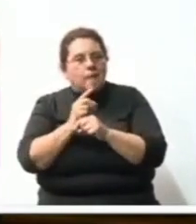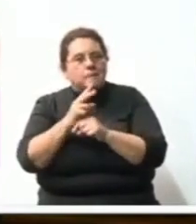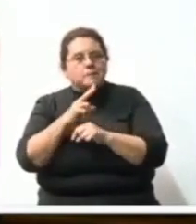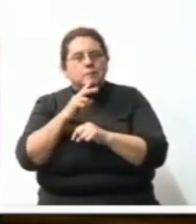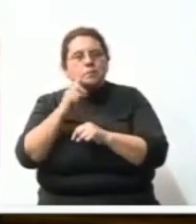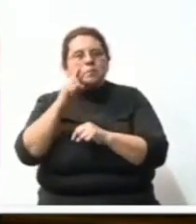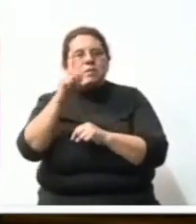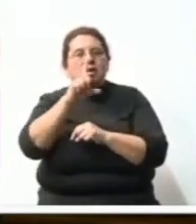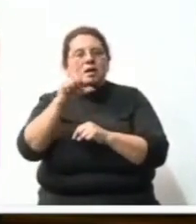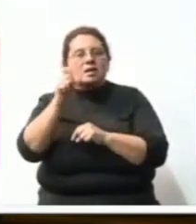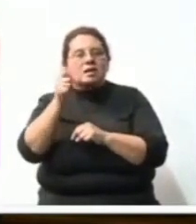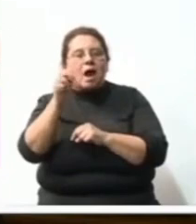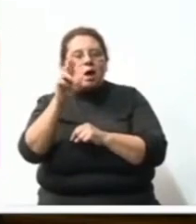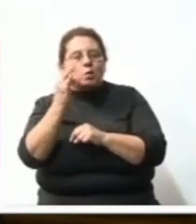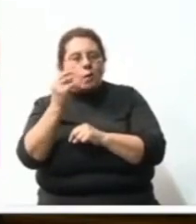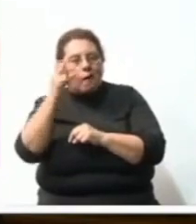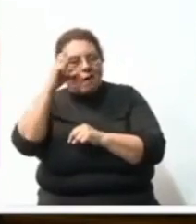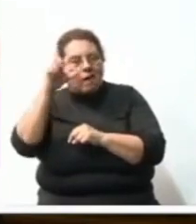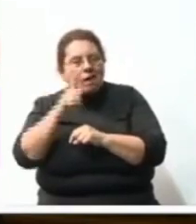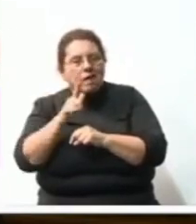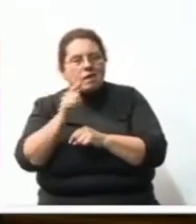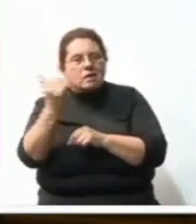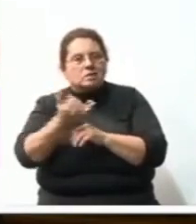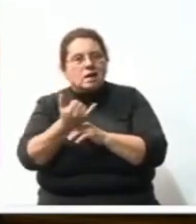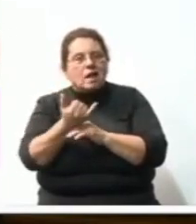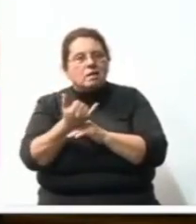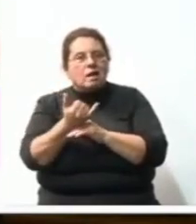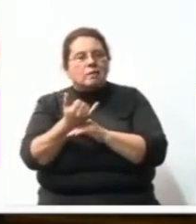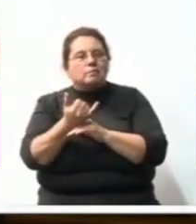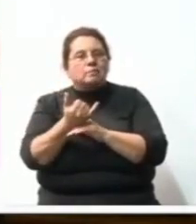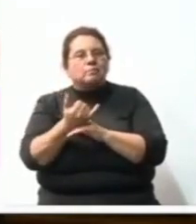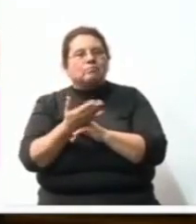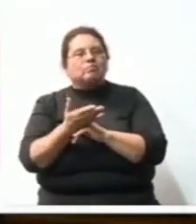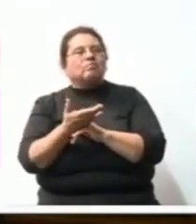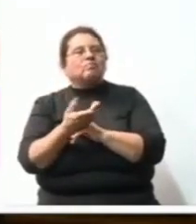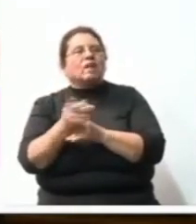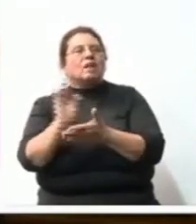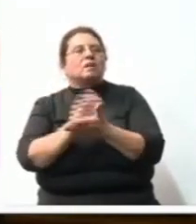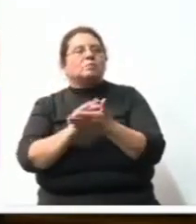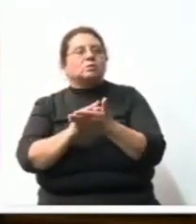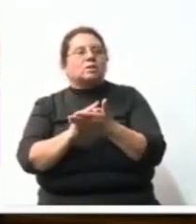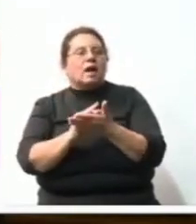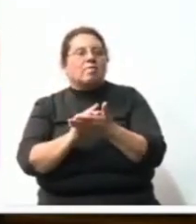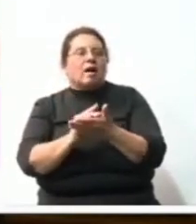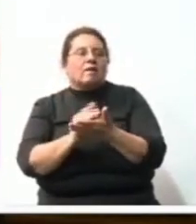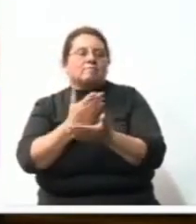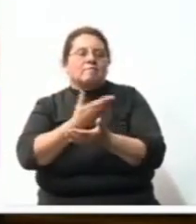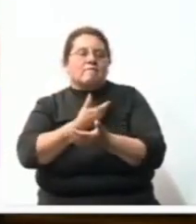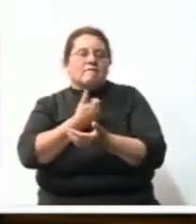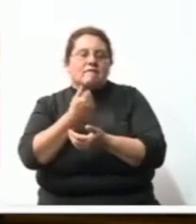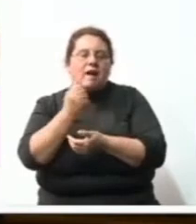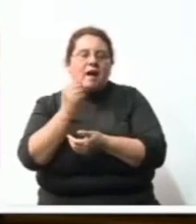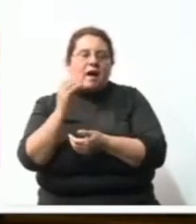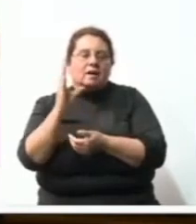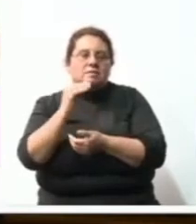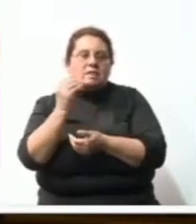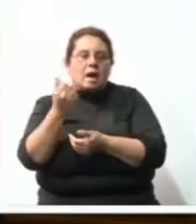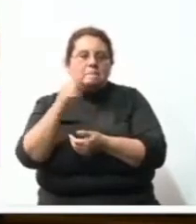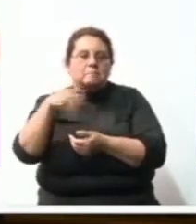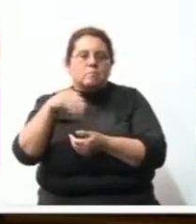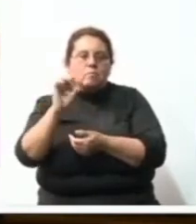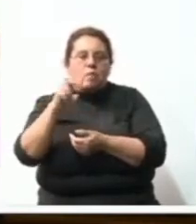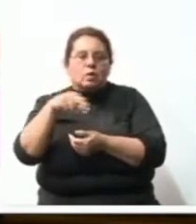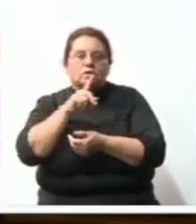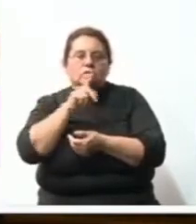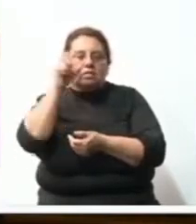supuesto que es la impunidad de los genocidas por lo que viene peleando hace un montón de tiempo y la diputada facha Montenegro Por supuesto que tiene los